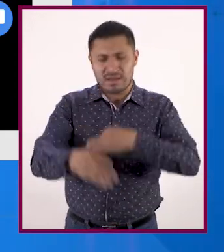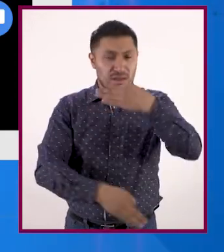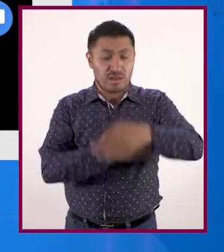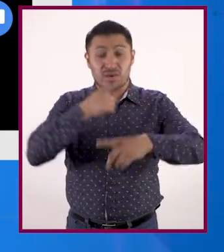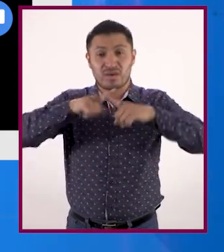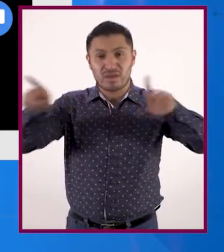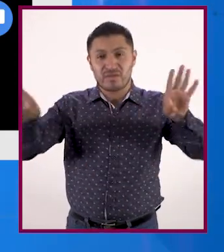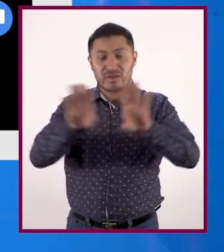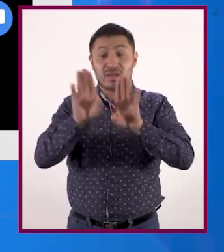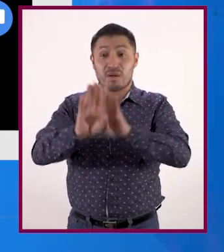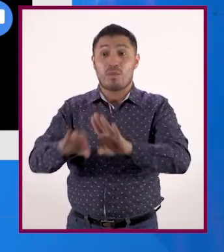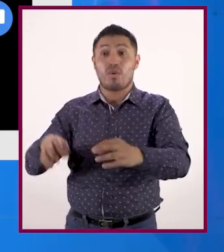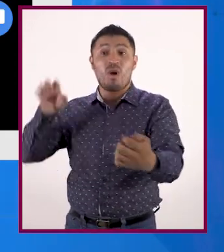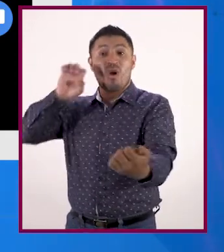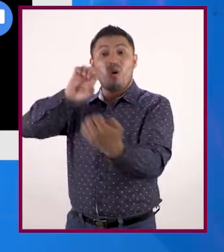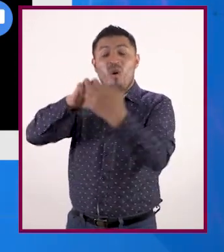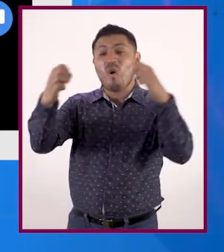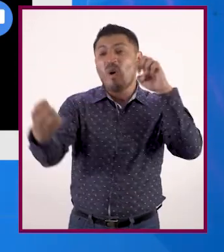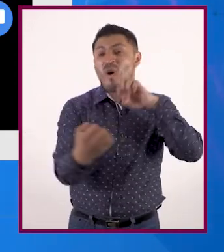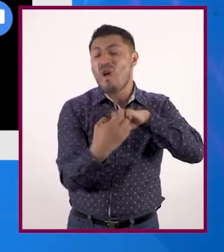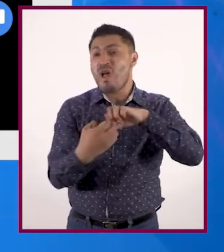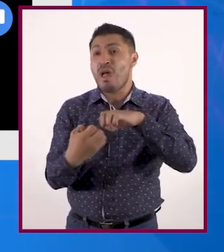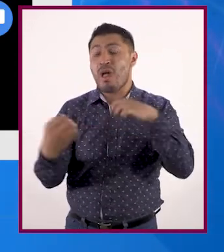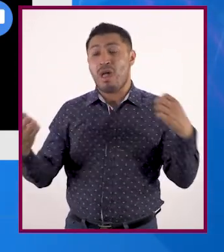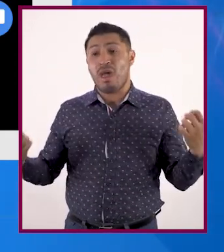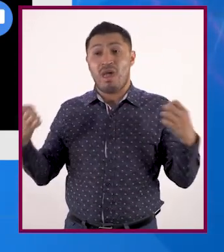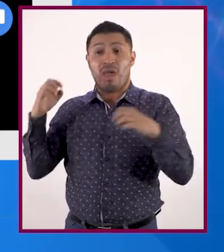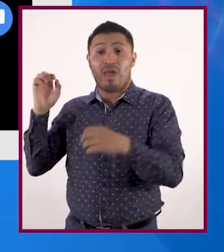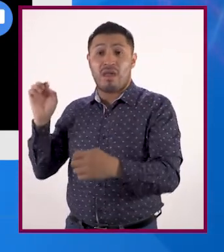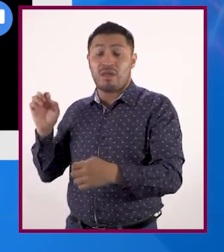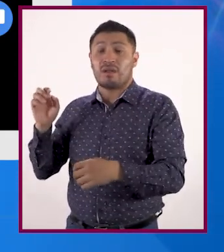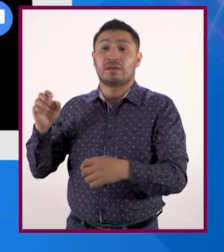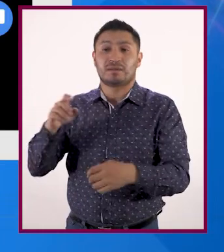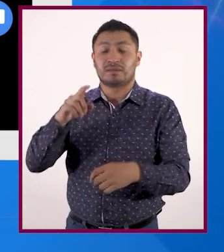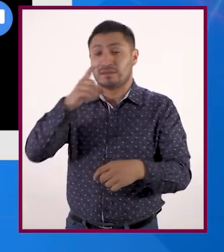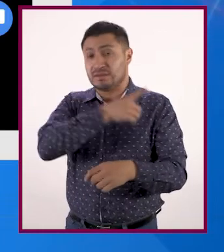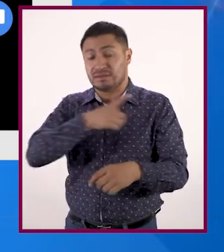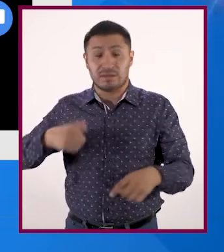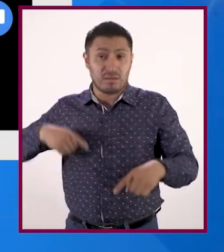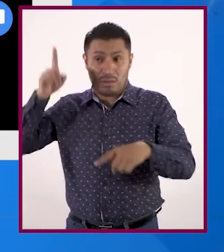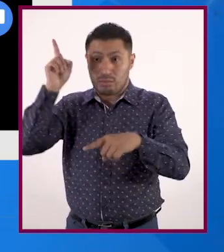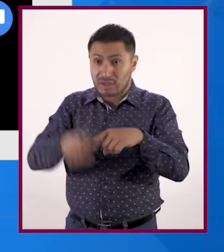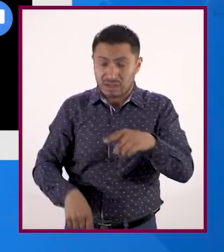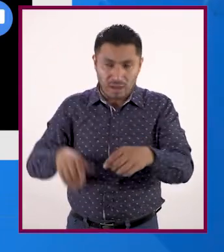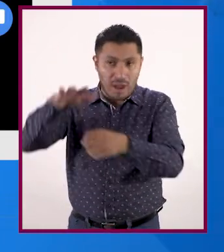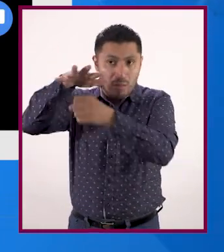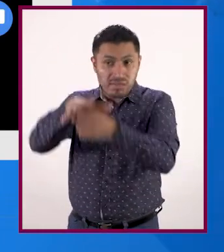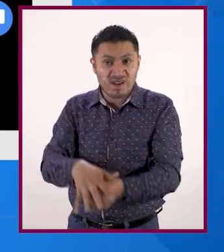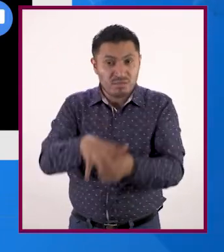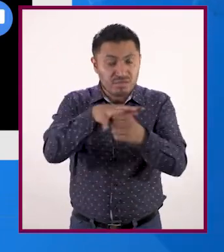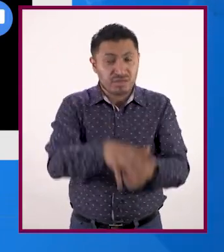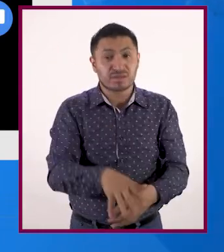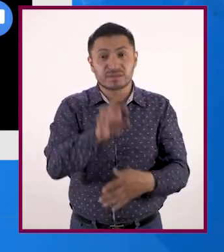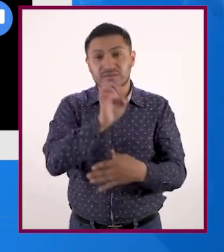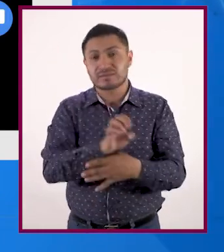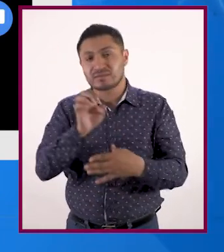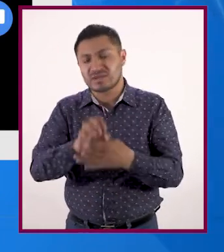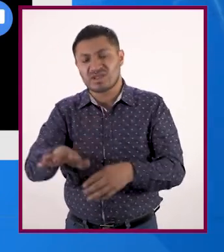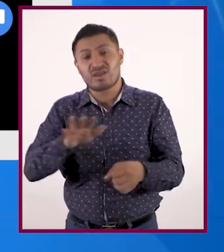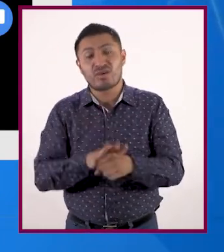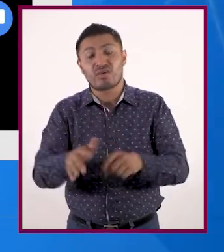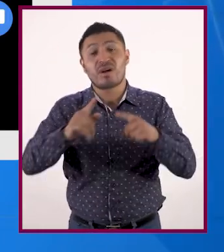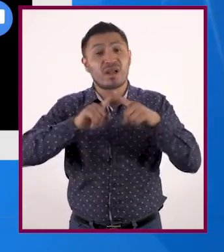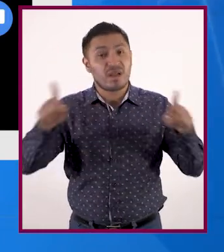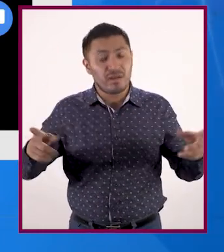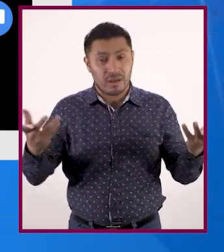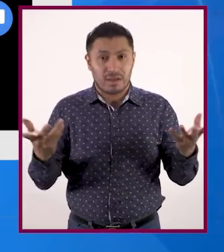contra se vuelven un adversario en un enemigo y por lo tanto hay que suprimirlo hay que eliminarlo entonces como definimos o qué diferencias tiene